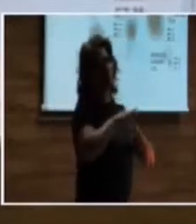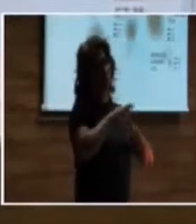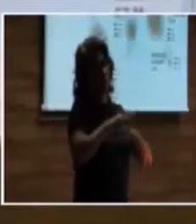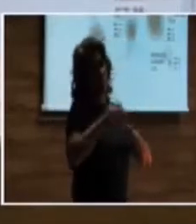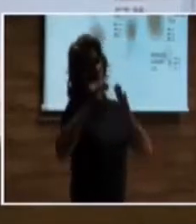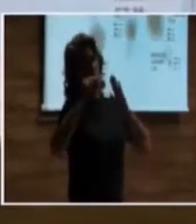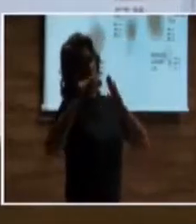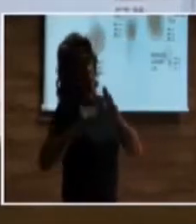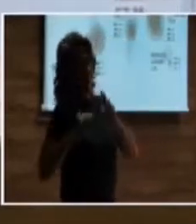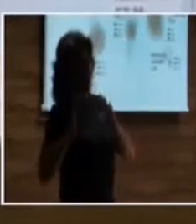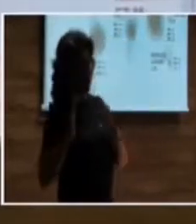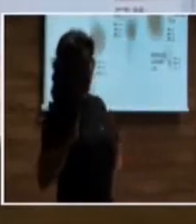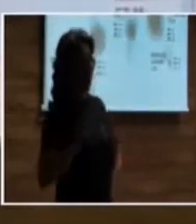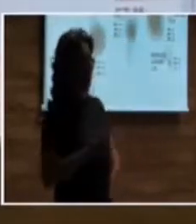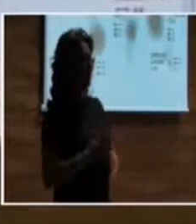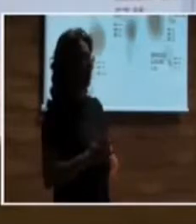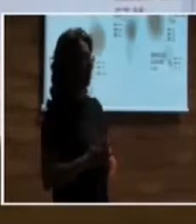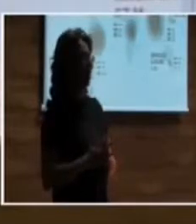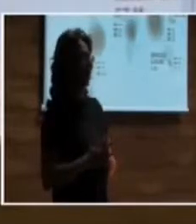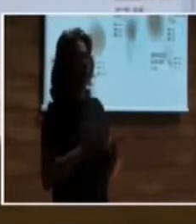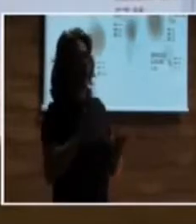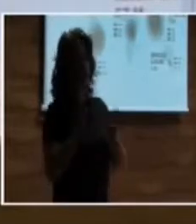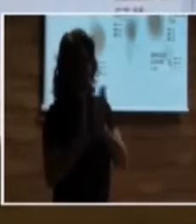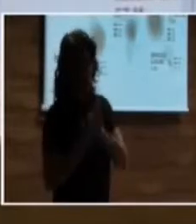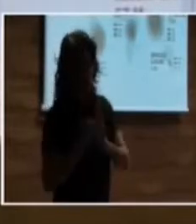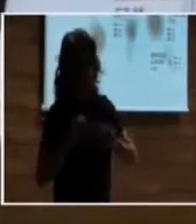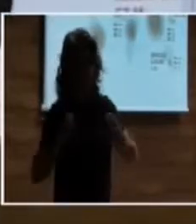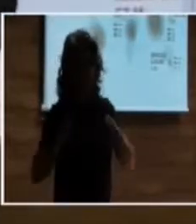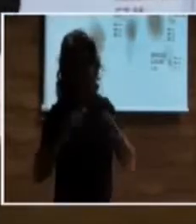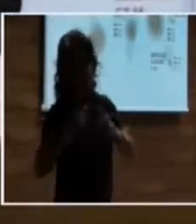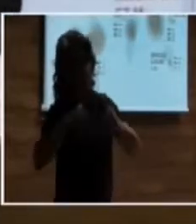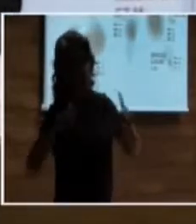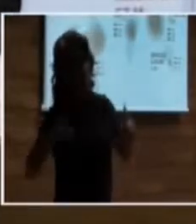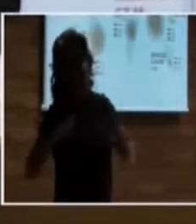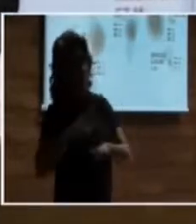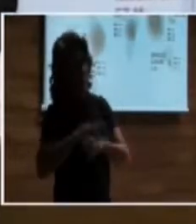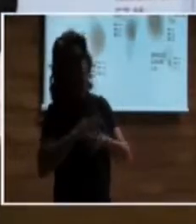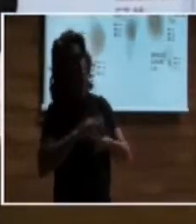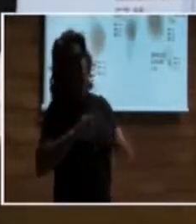fracaso con respecto a que aparecen enfermedades nuevas. Y esto tiene que ver con la